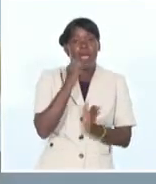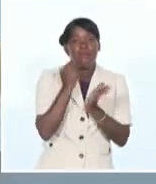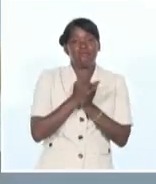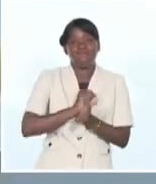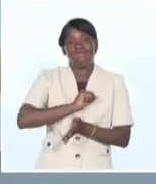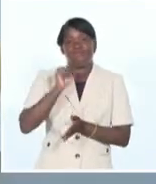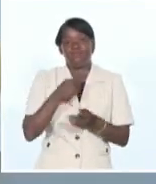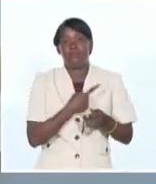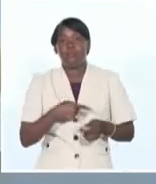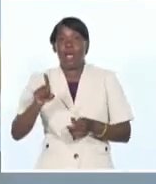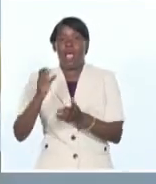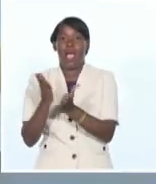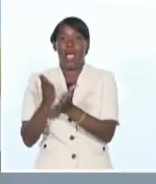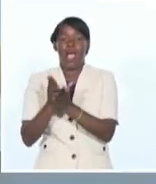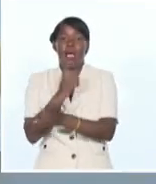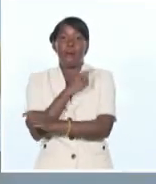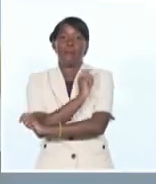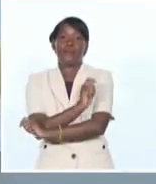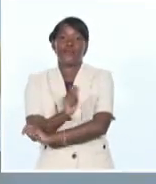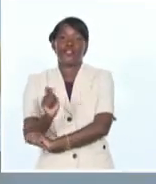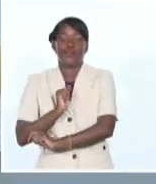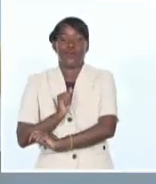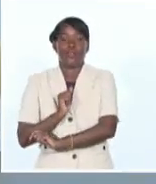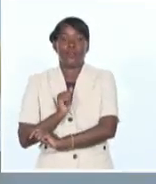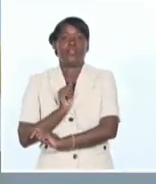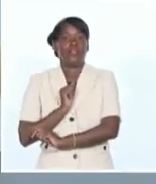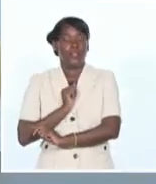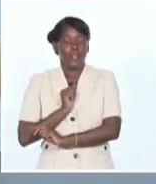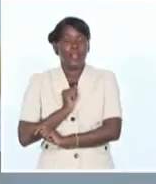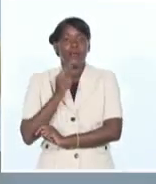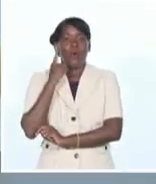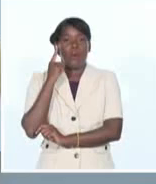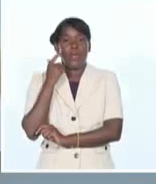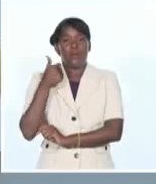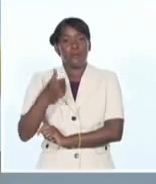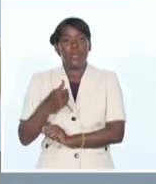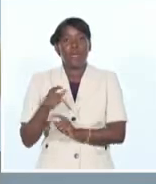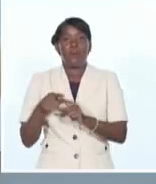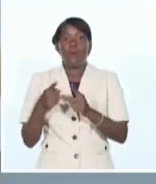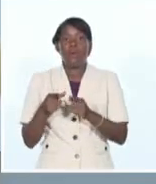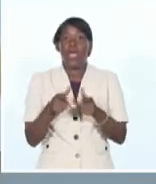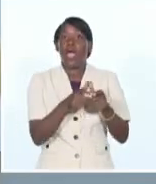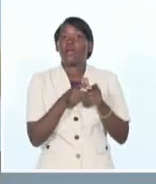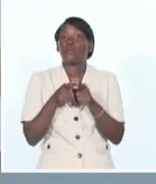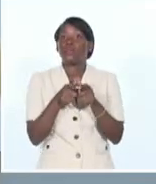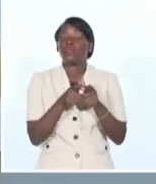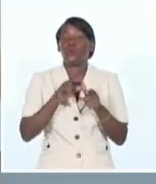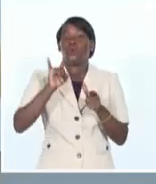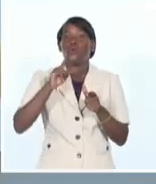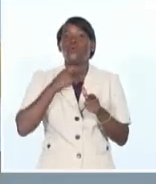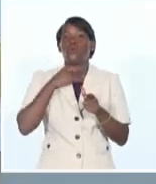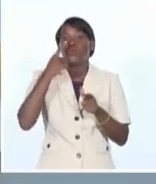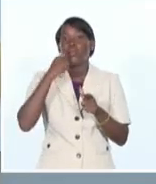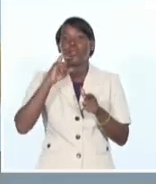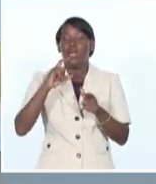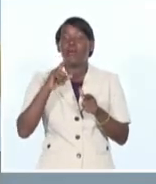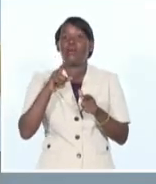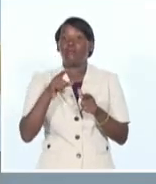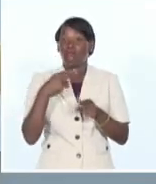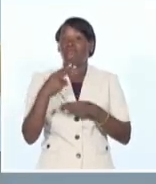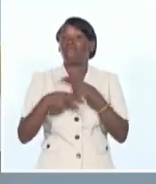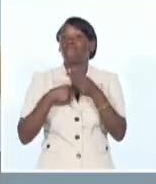completos y logramos incorporar más miembros de la unidad de una alta calidad, importantes